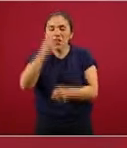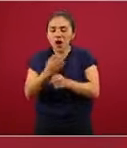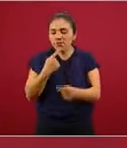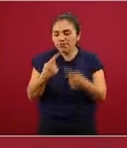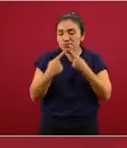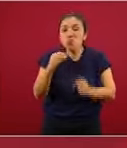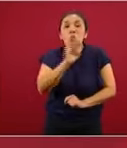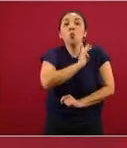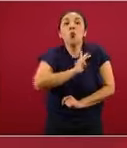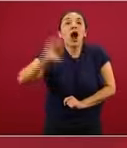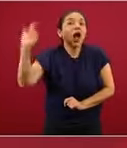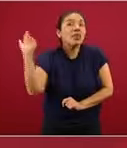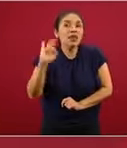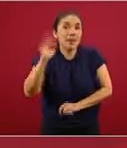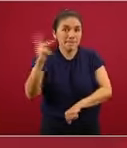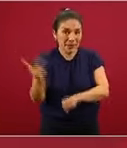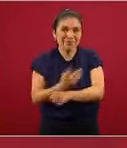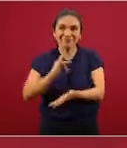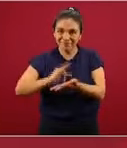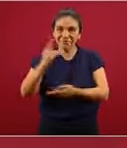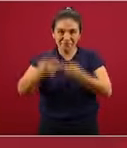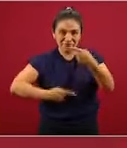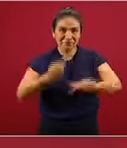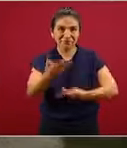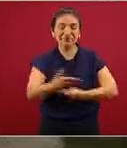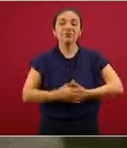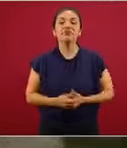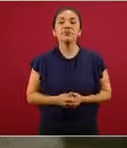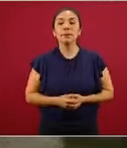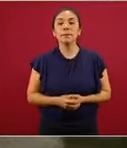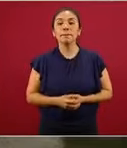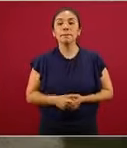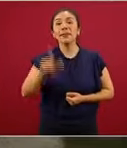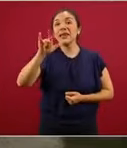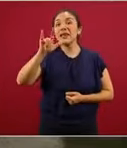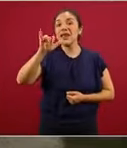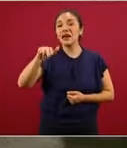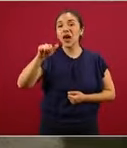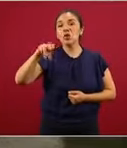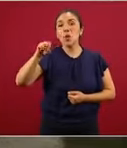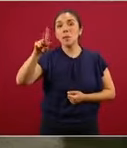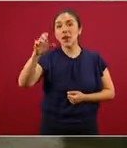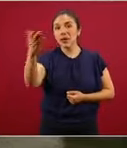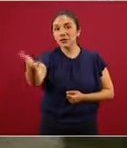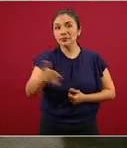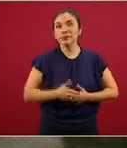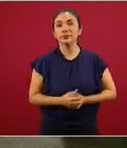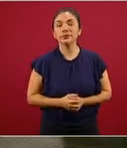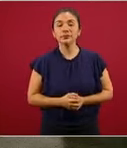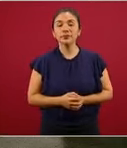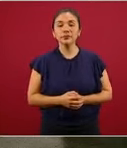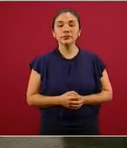podría llegar a ocurrir. Muchas gracias, Nuria, por la pregunta. Liliana Noble, Pulso Saludable.